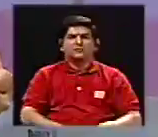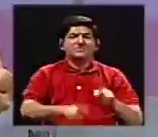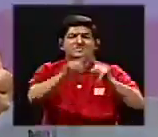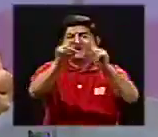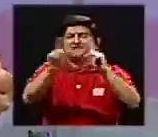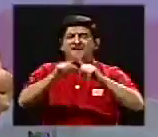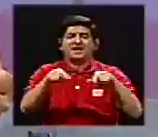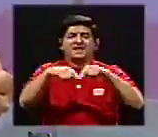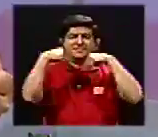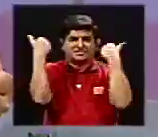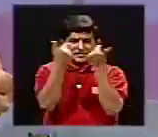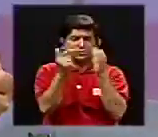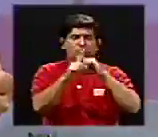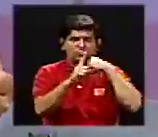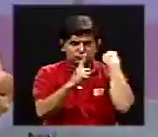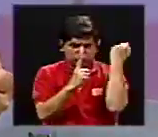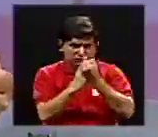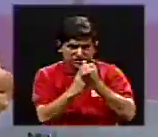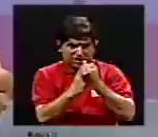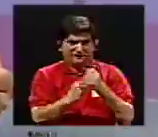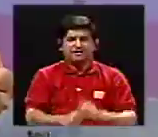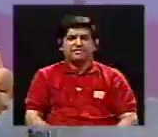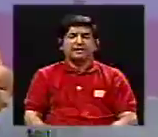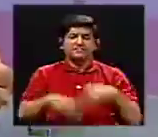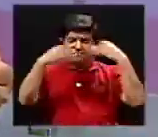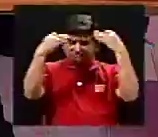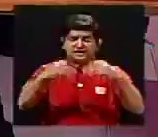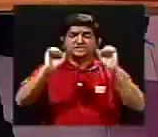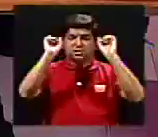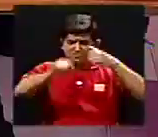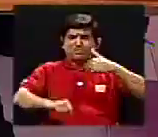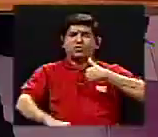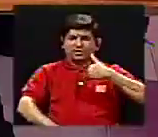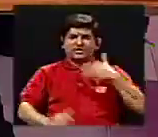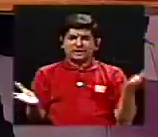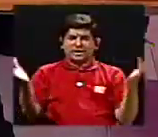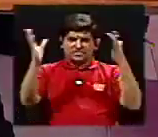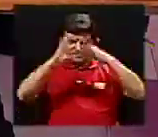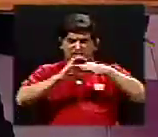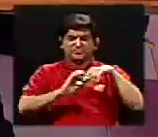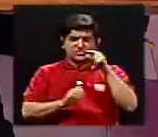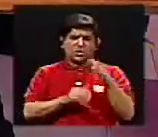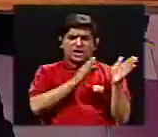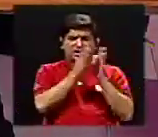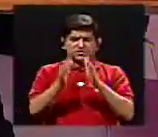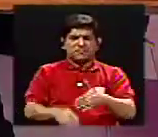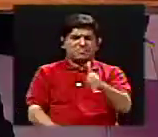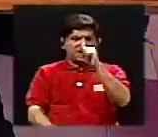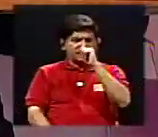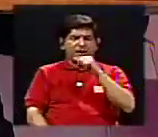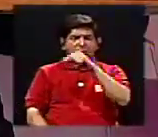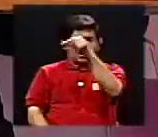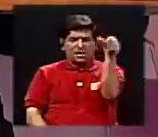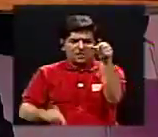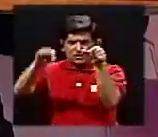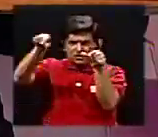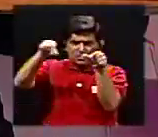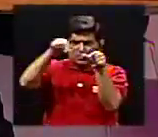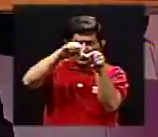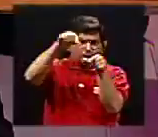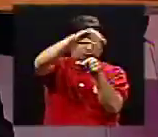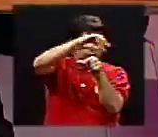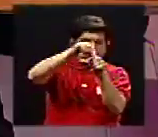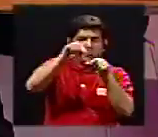los diferentes sectores de la sociedad en tomar decisiones con respecto a lo que es un plan hídrico de la cuenca o de la